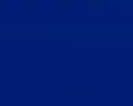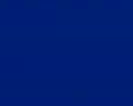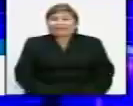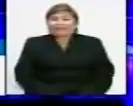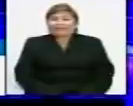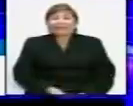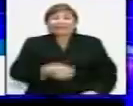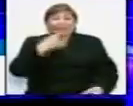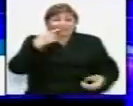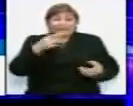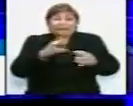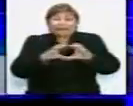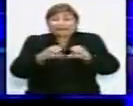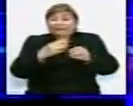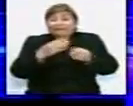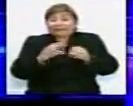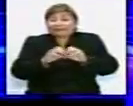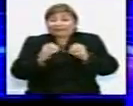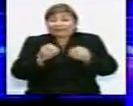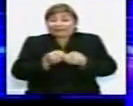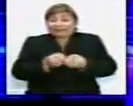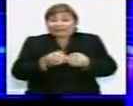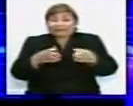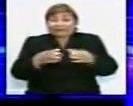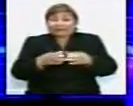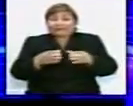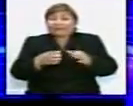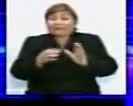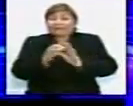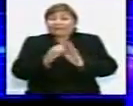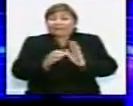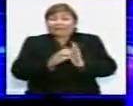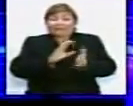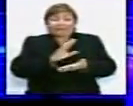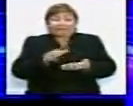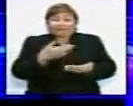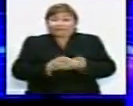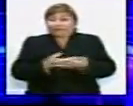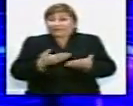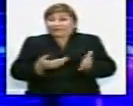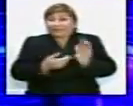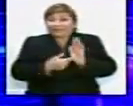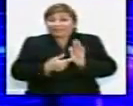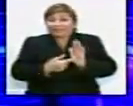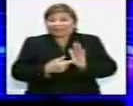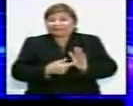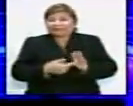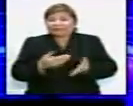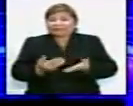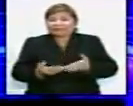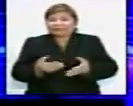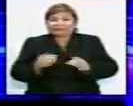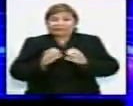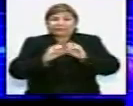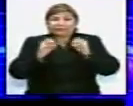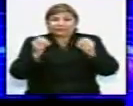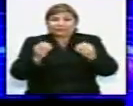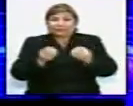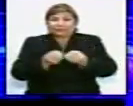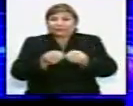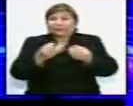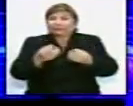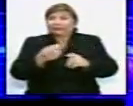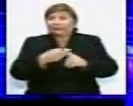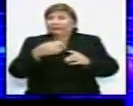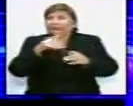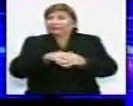Bien, esa era la sesión ordinaria de la Comisión de Constitución, que hoy contó con la presencia de los titulares de los órganos electorales, del Jurado